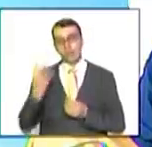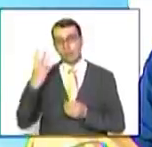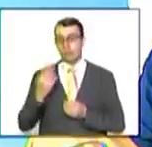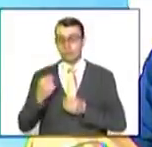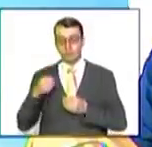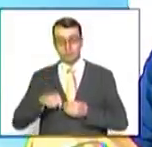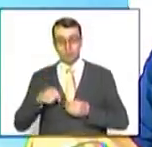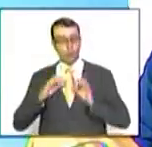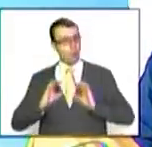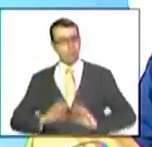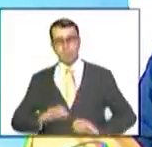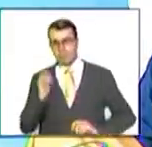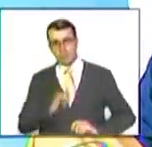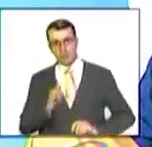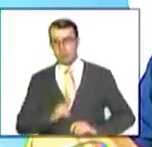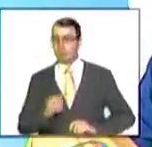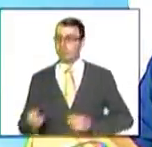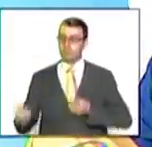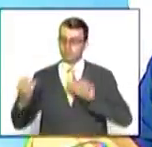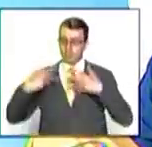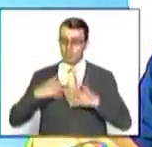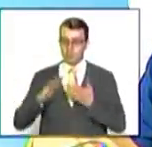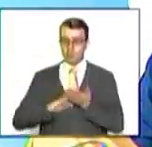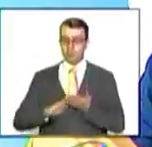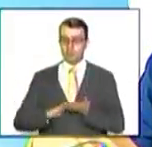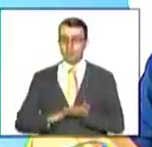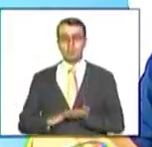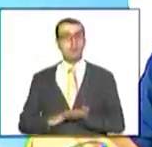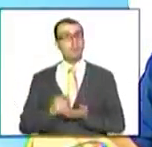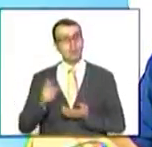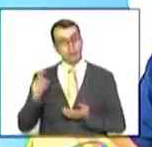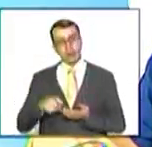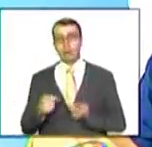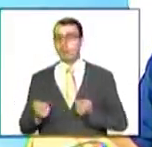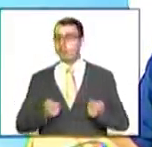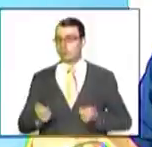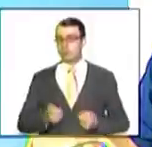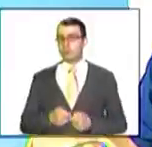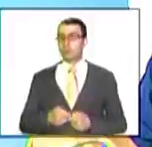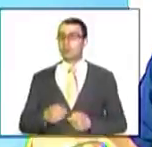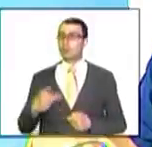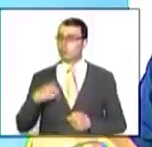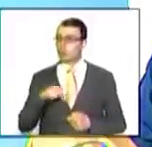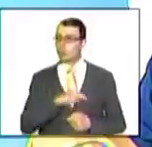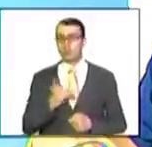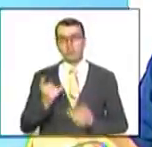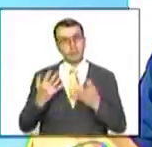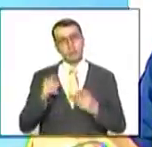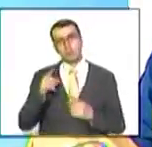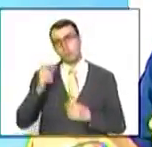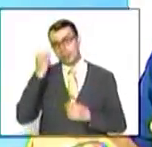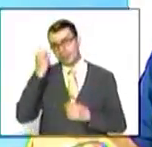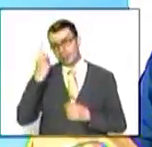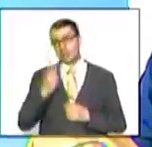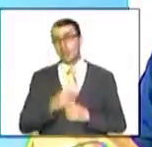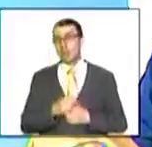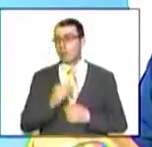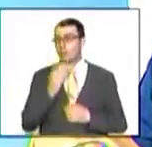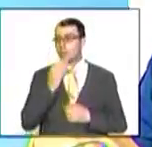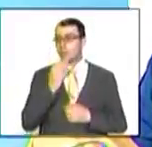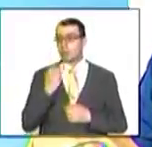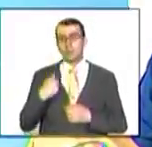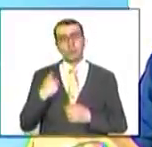cuerpo, pues hay que también saberlo utilizar, y eso es lo que nosotros queremos que ustedes entiendan, así como yo traigo todos